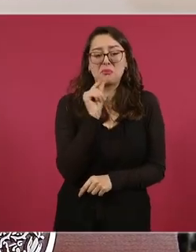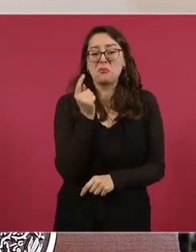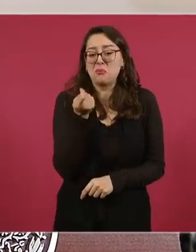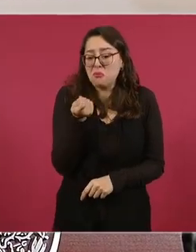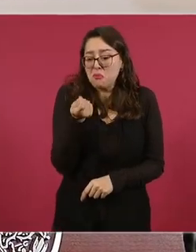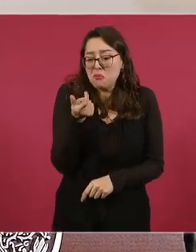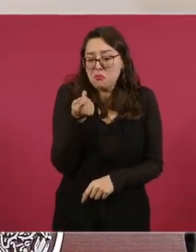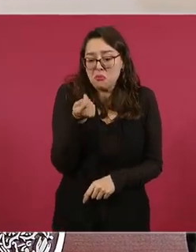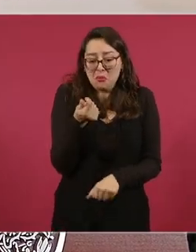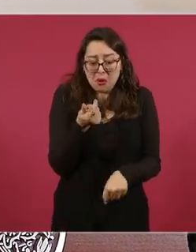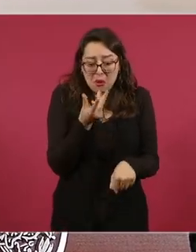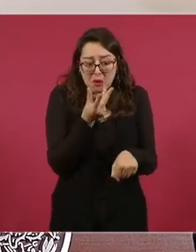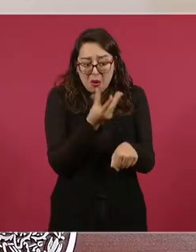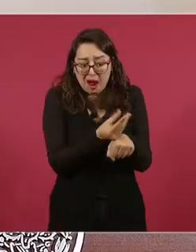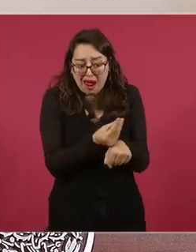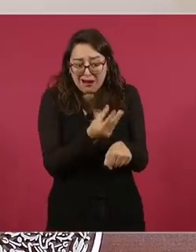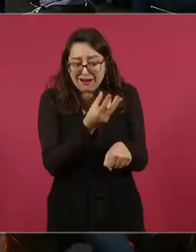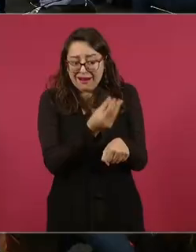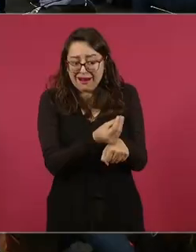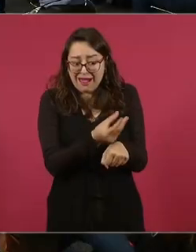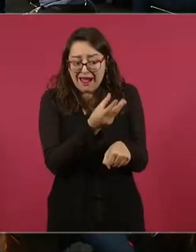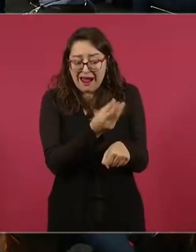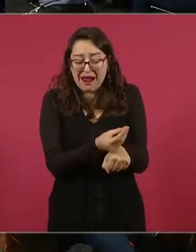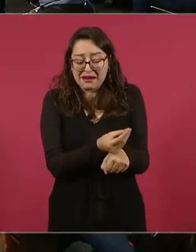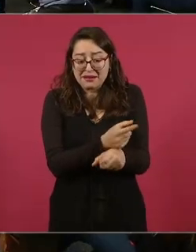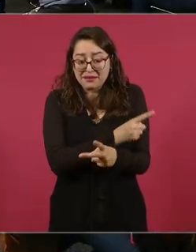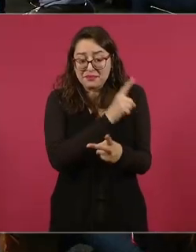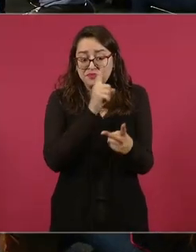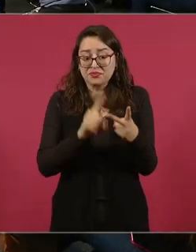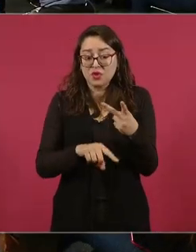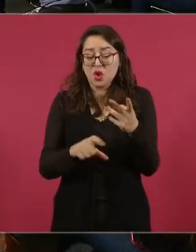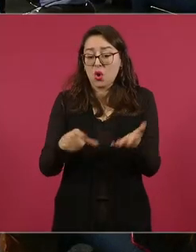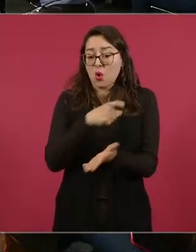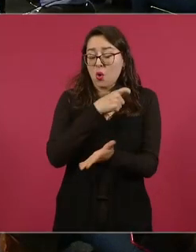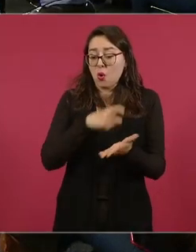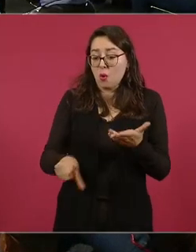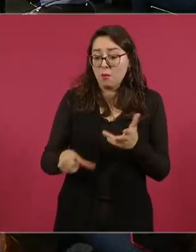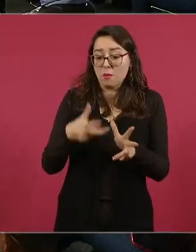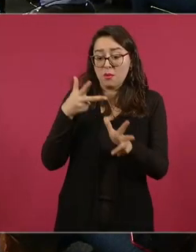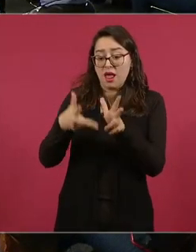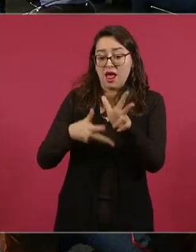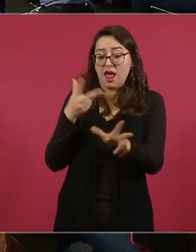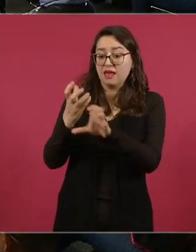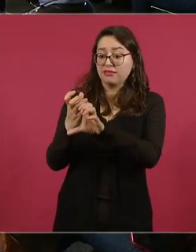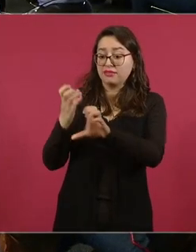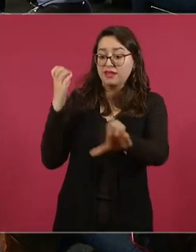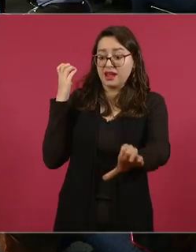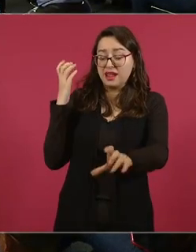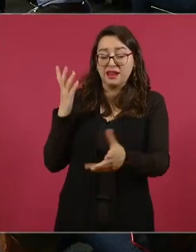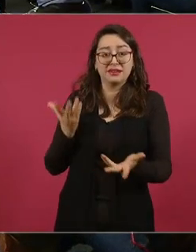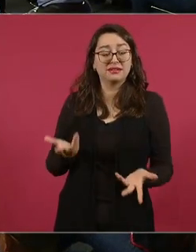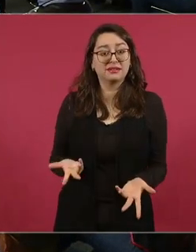comprar los tenenes de pasajeros, lo que hicimos en el Istmo,